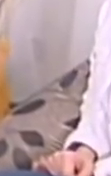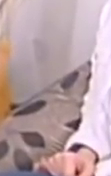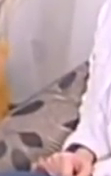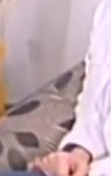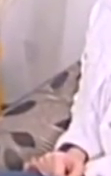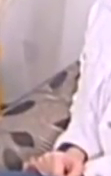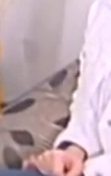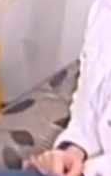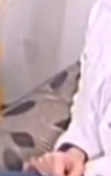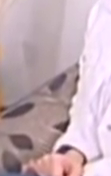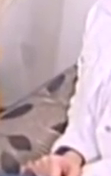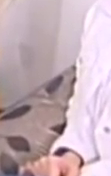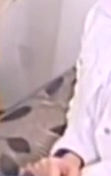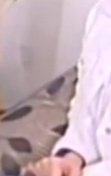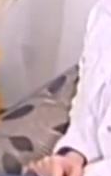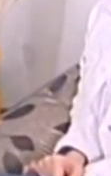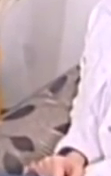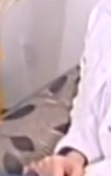Muy bonita.